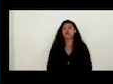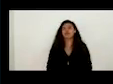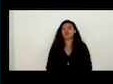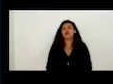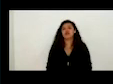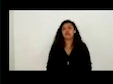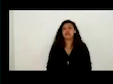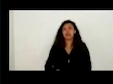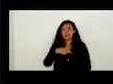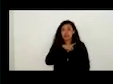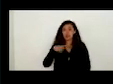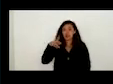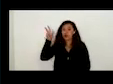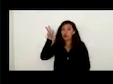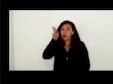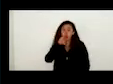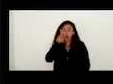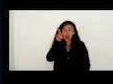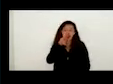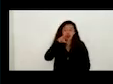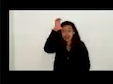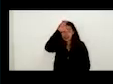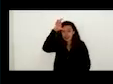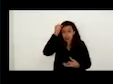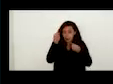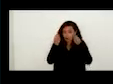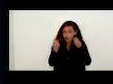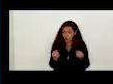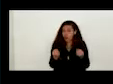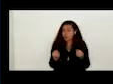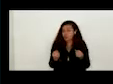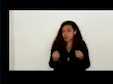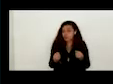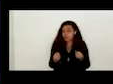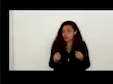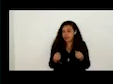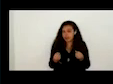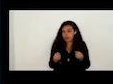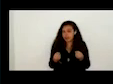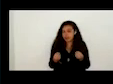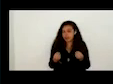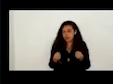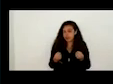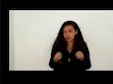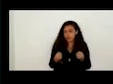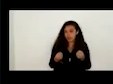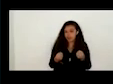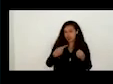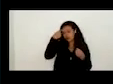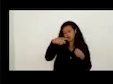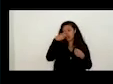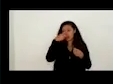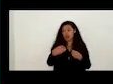una evidencia científica sólida eh, que te diga que genera